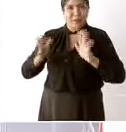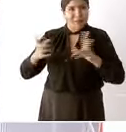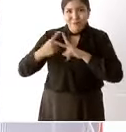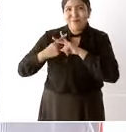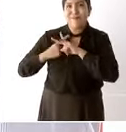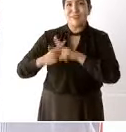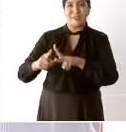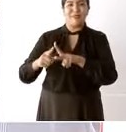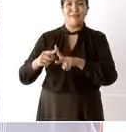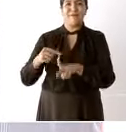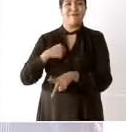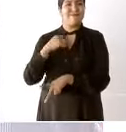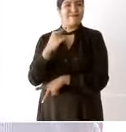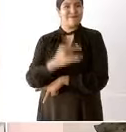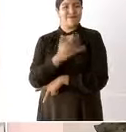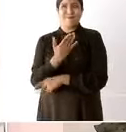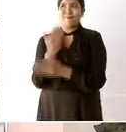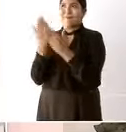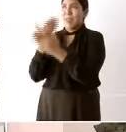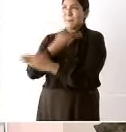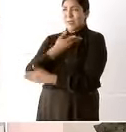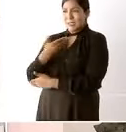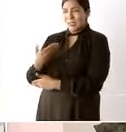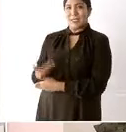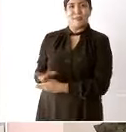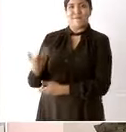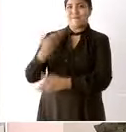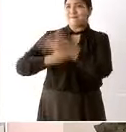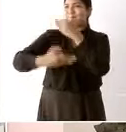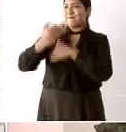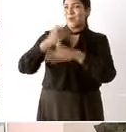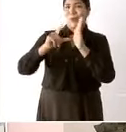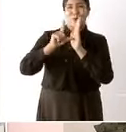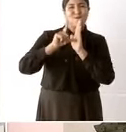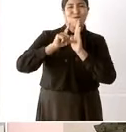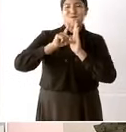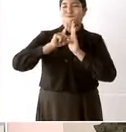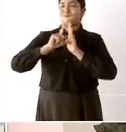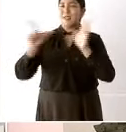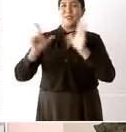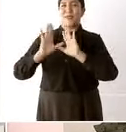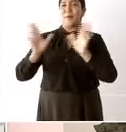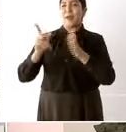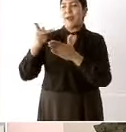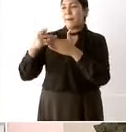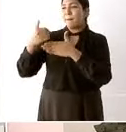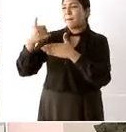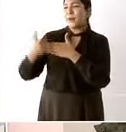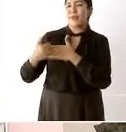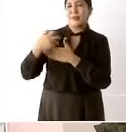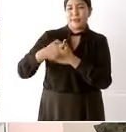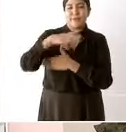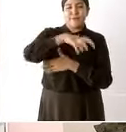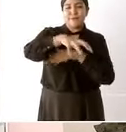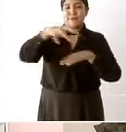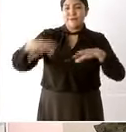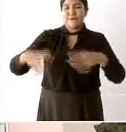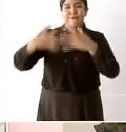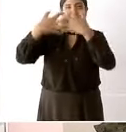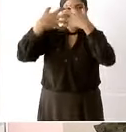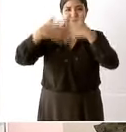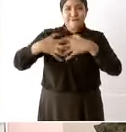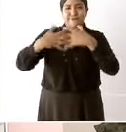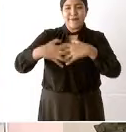gran beneplácito, señor presidente, que estamos listos para iniciar la etapa de la operación de los parques industriales en la